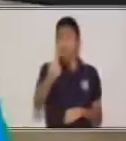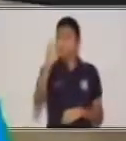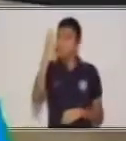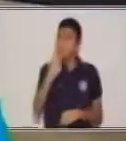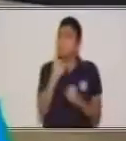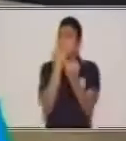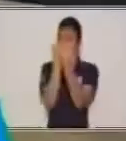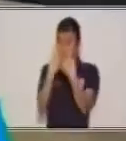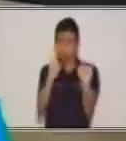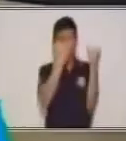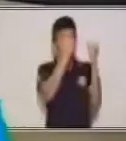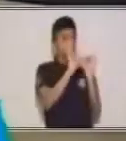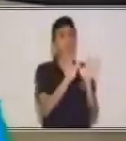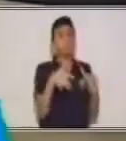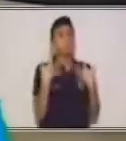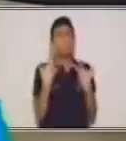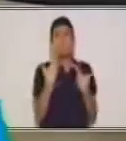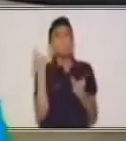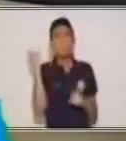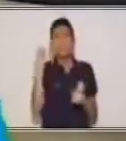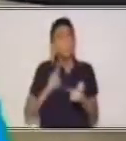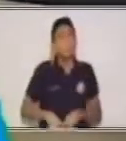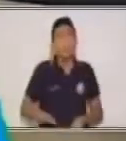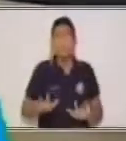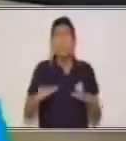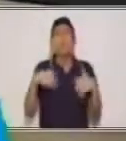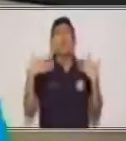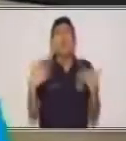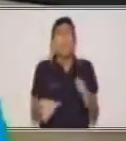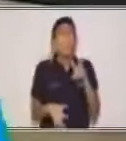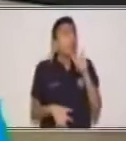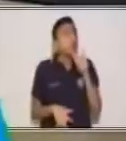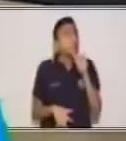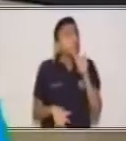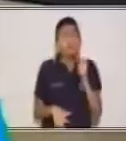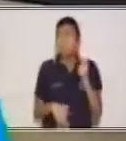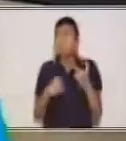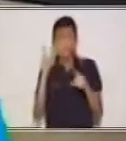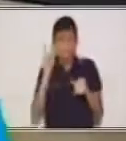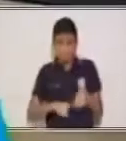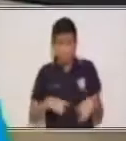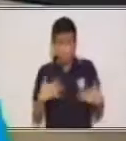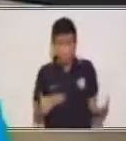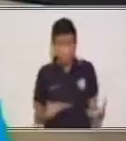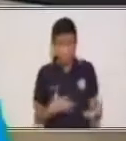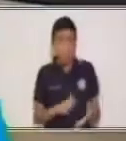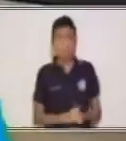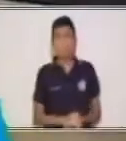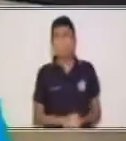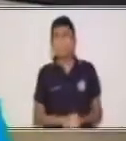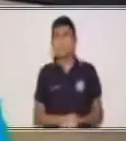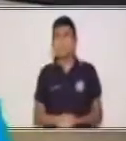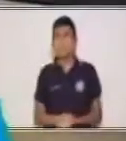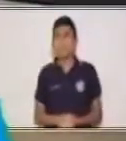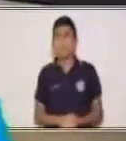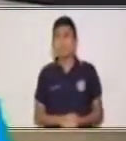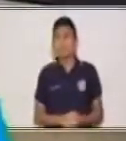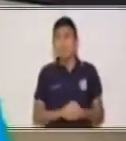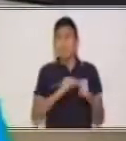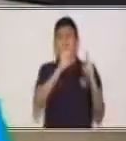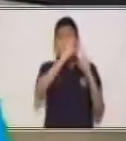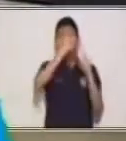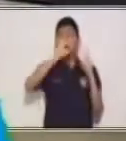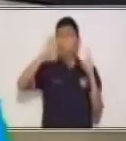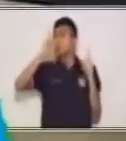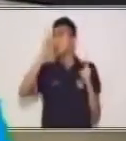indeterminado, porque no podemos descubrir realmente quién es el sujeto. Y no nos aparece en la oración.